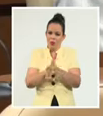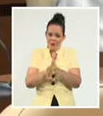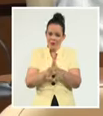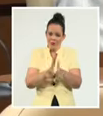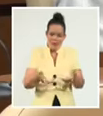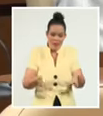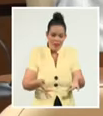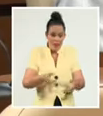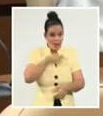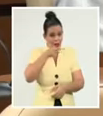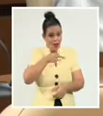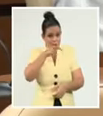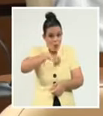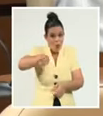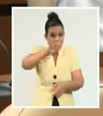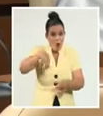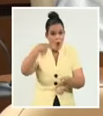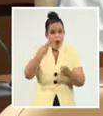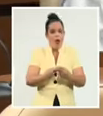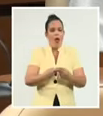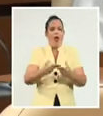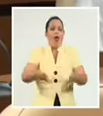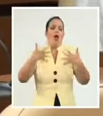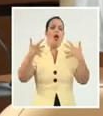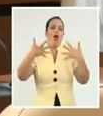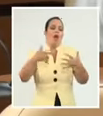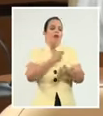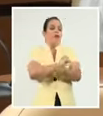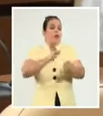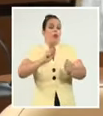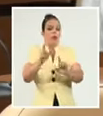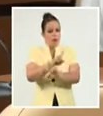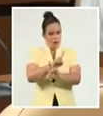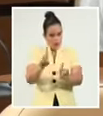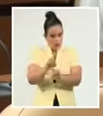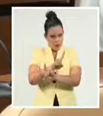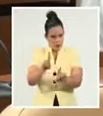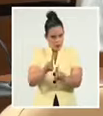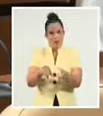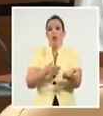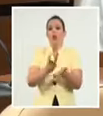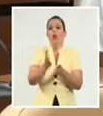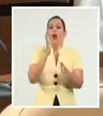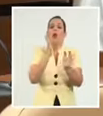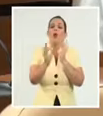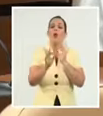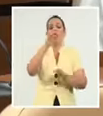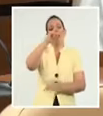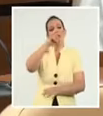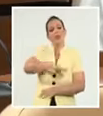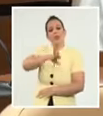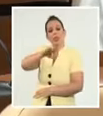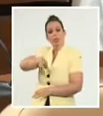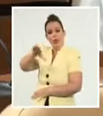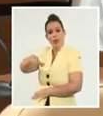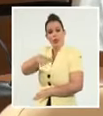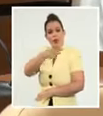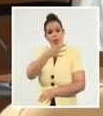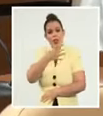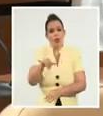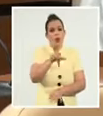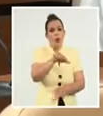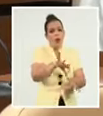se puede bajar la guardia y alertó prestar especial atención a los adultos mayores y a los graves y críticos, pues el número de fallecidos se